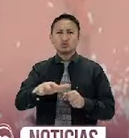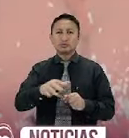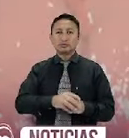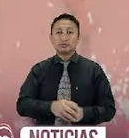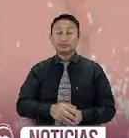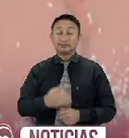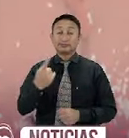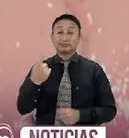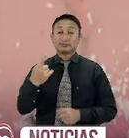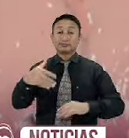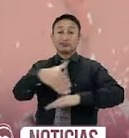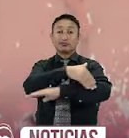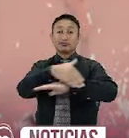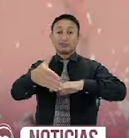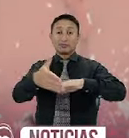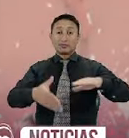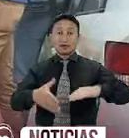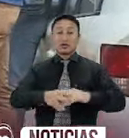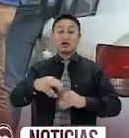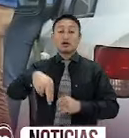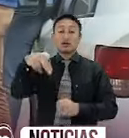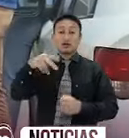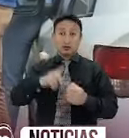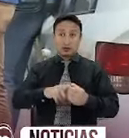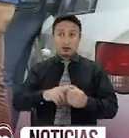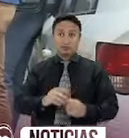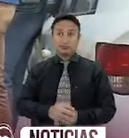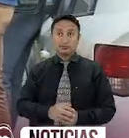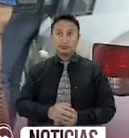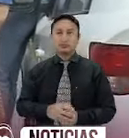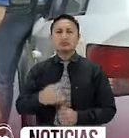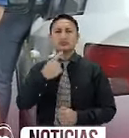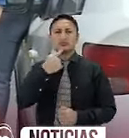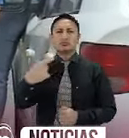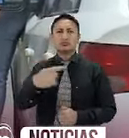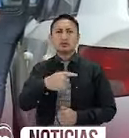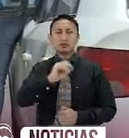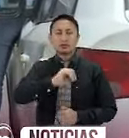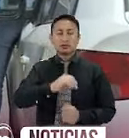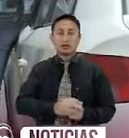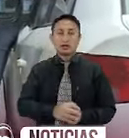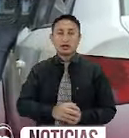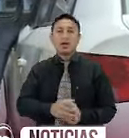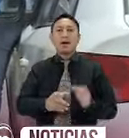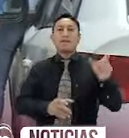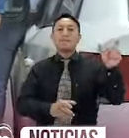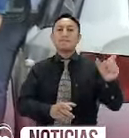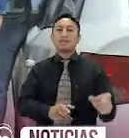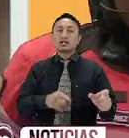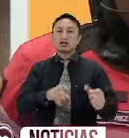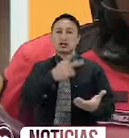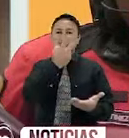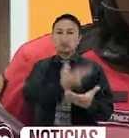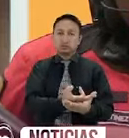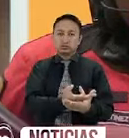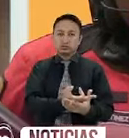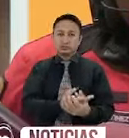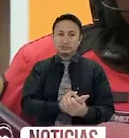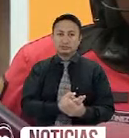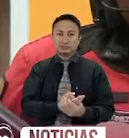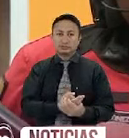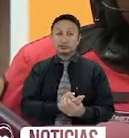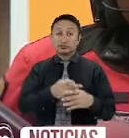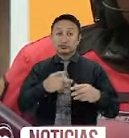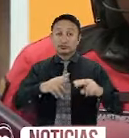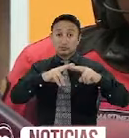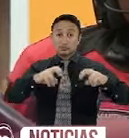calles José Río Frío y Manuel Arrea, norte de la urbe. Allí se anunciaba que también se encontraba un ciudadano tendido en el piso. Al momento de realizar la